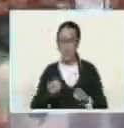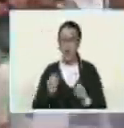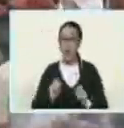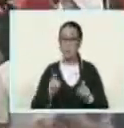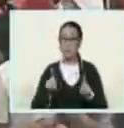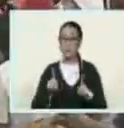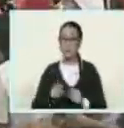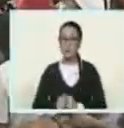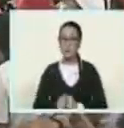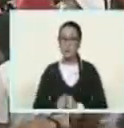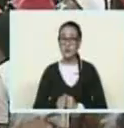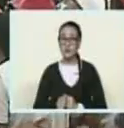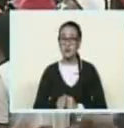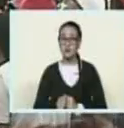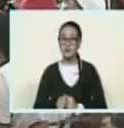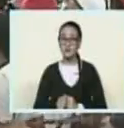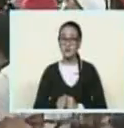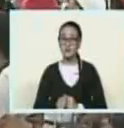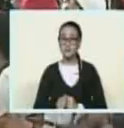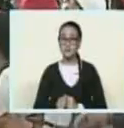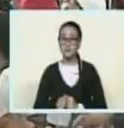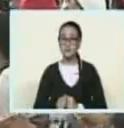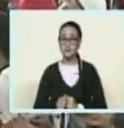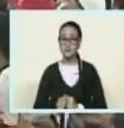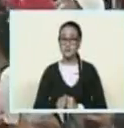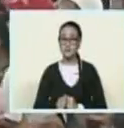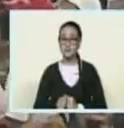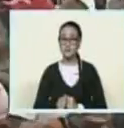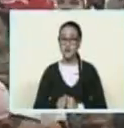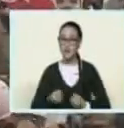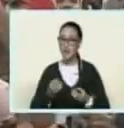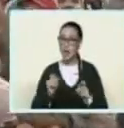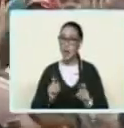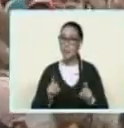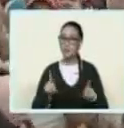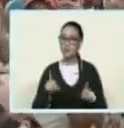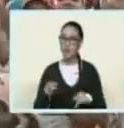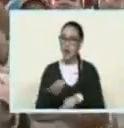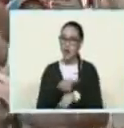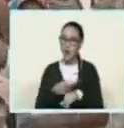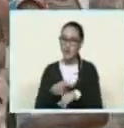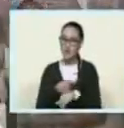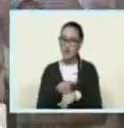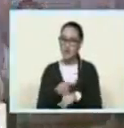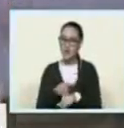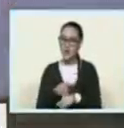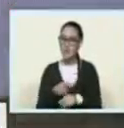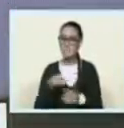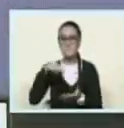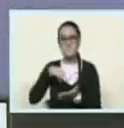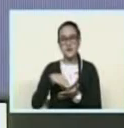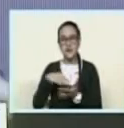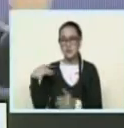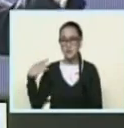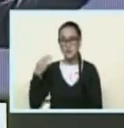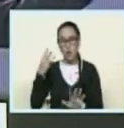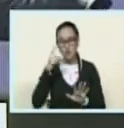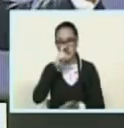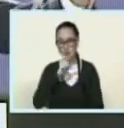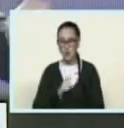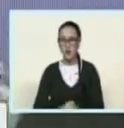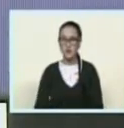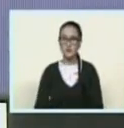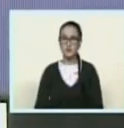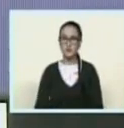oportunidad a las fuerzas contrarrevolucionarias. Le dieron la oportunidad de gobernar Miranda durante 8 años. Le dieron